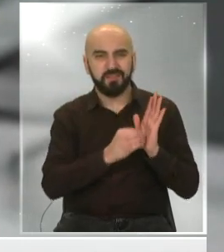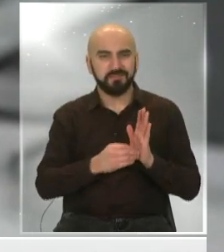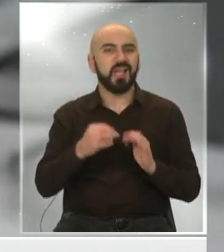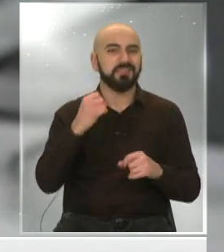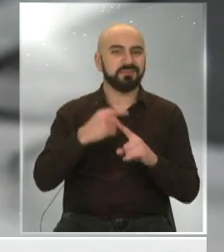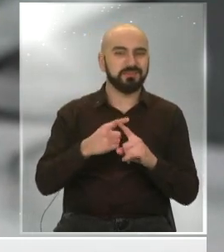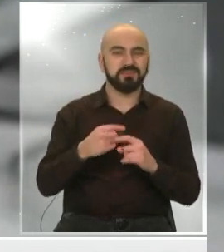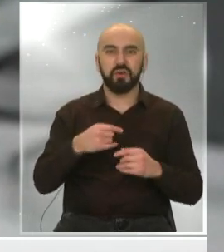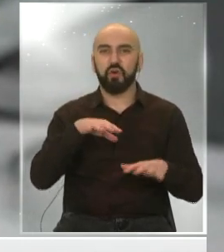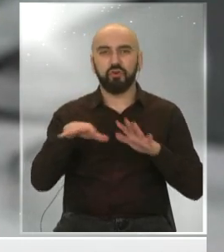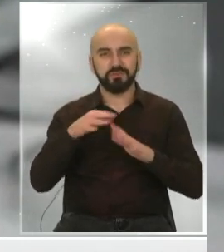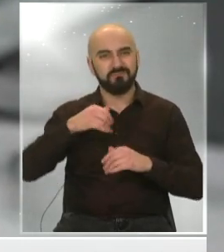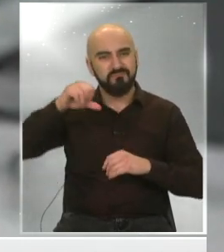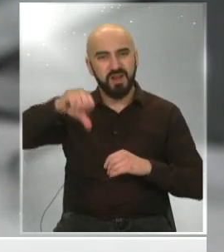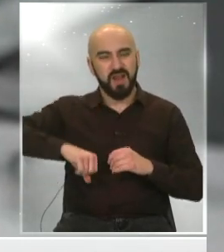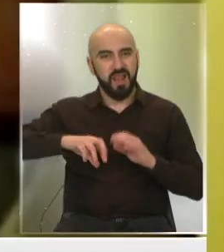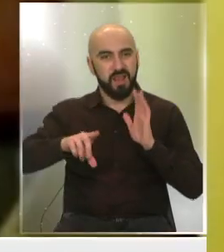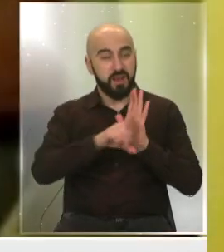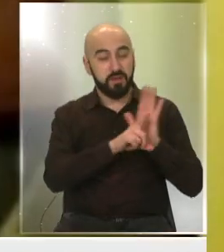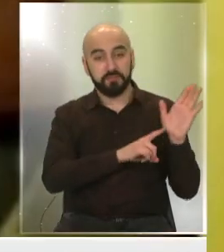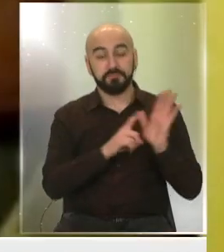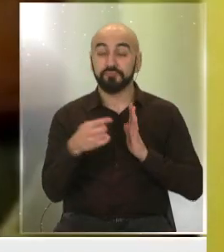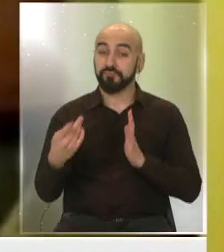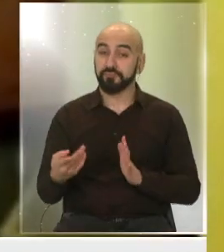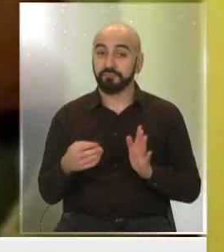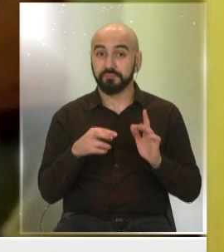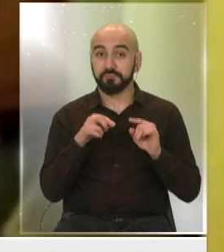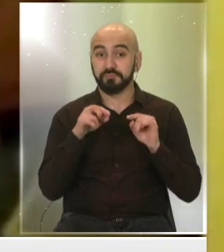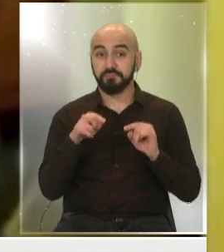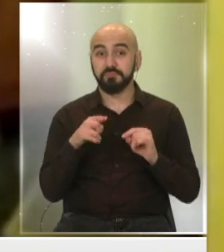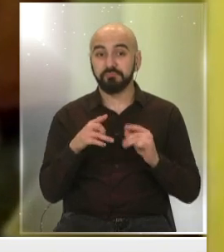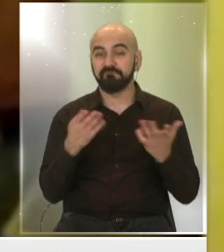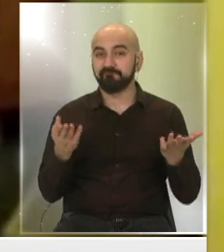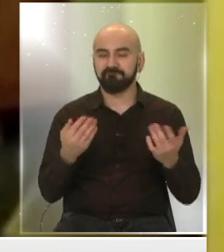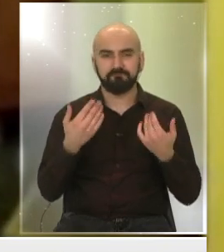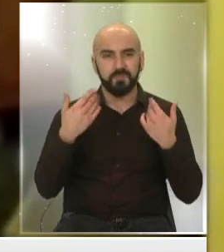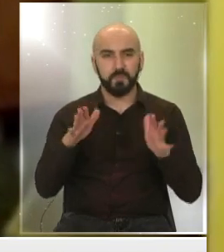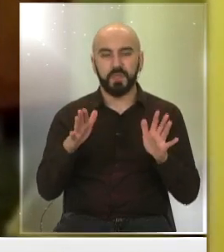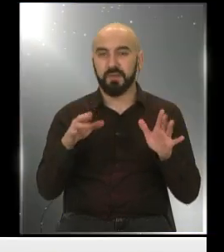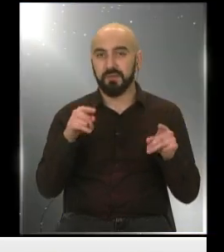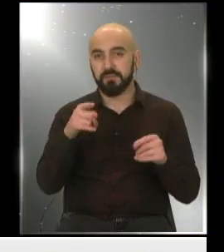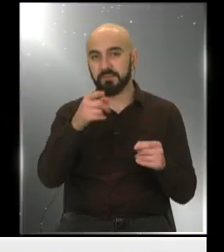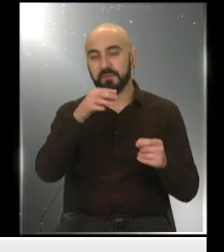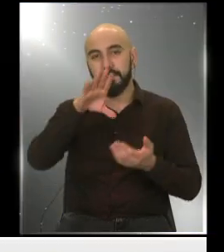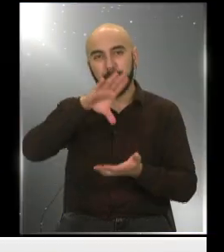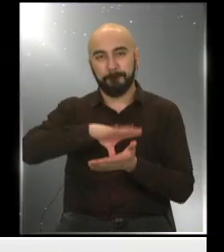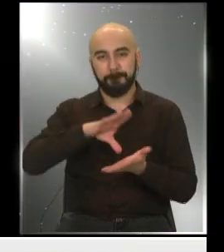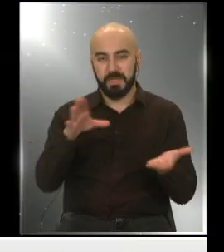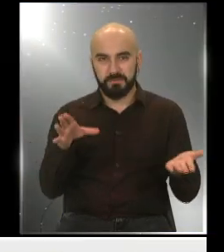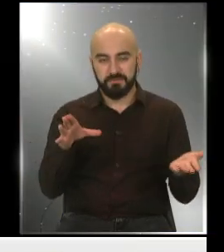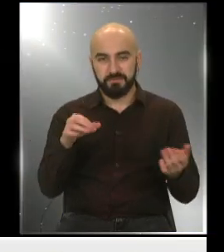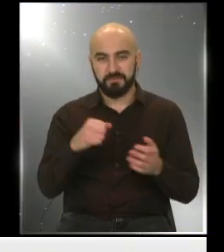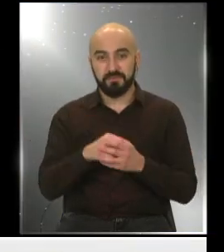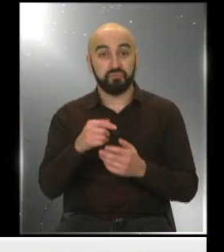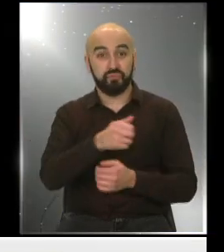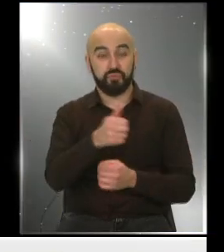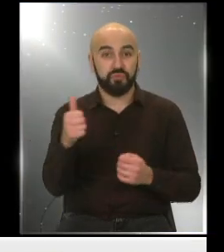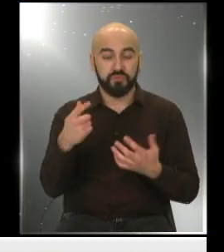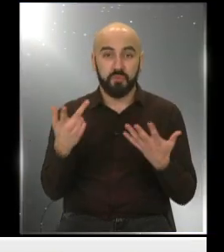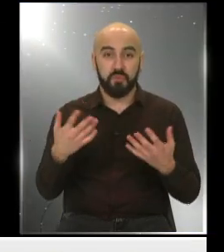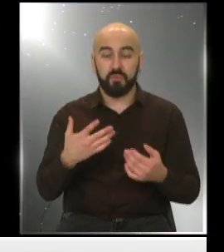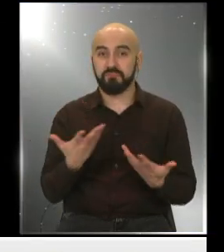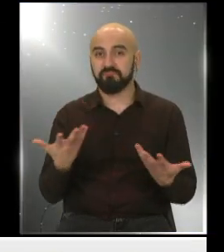buscando a otro sospechoso en un nuevo caso que remece a la opinión pública en ese país y también en el resto del